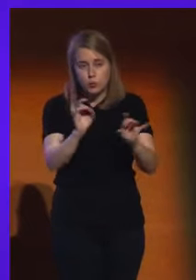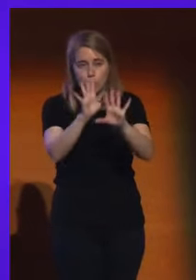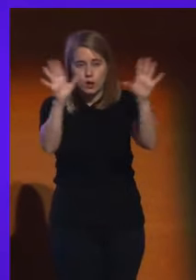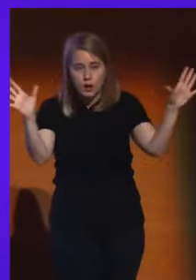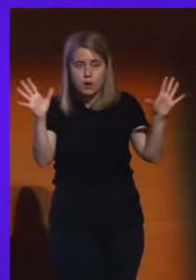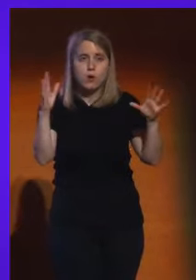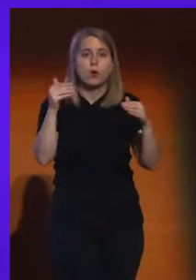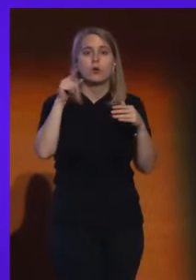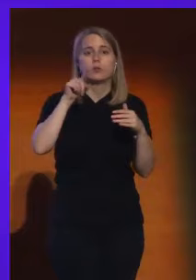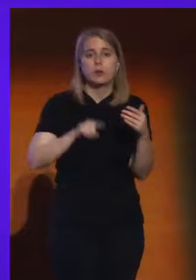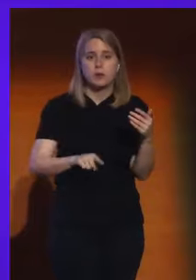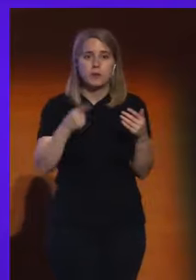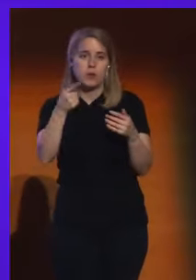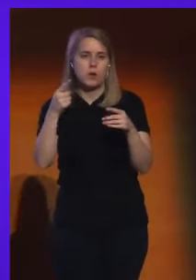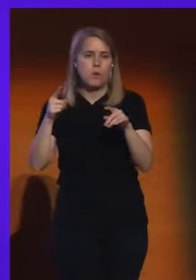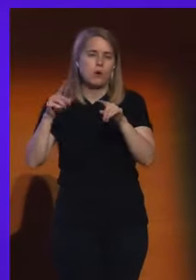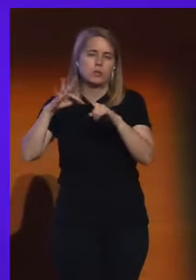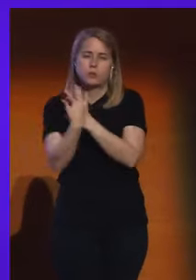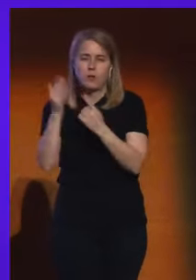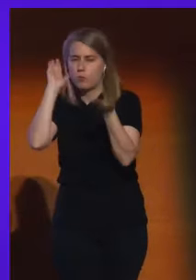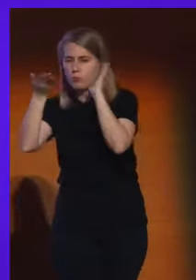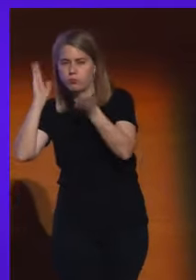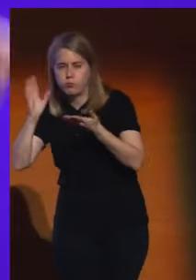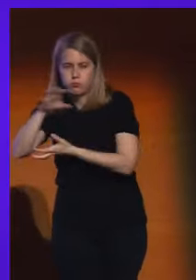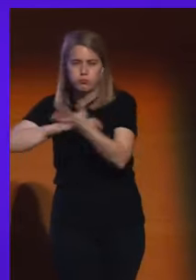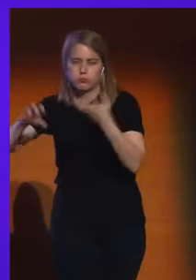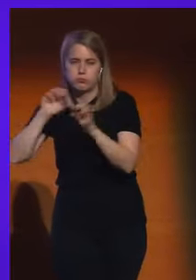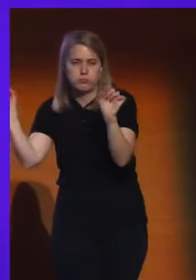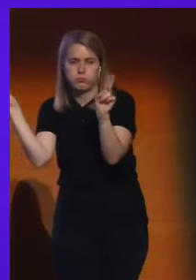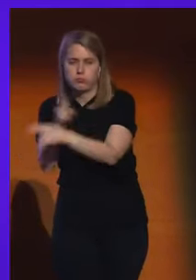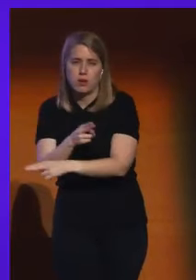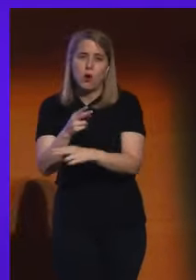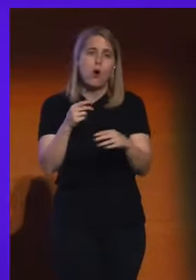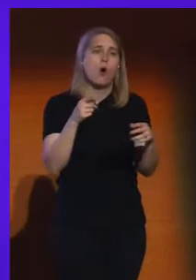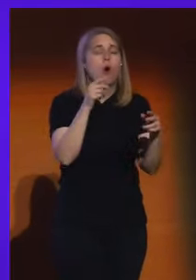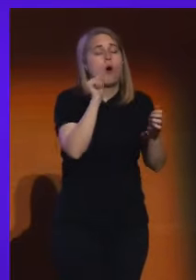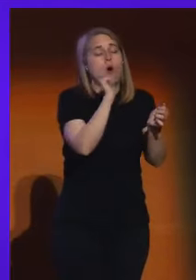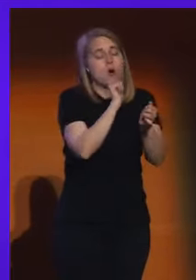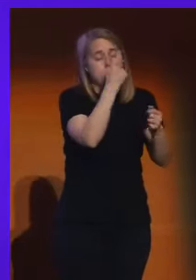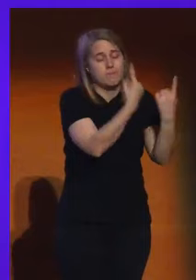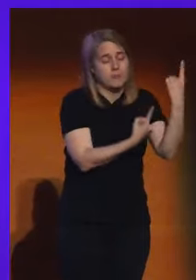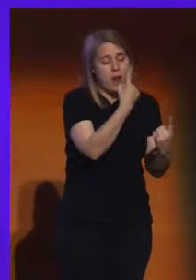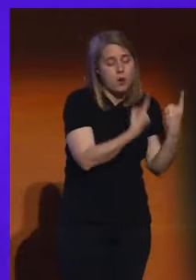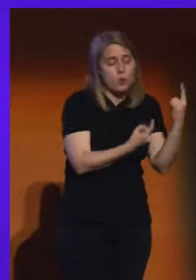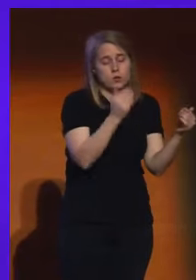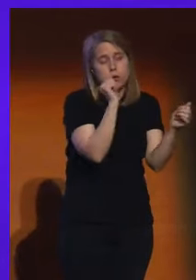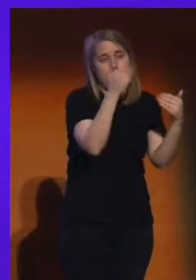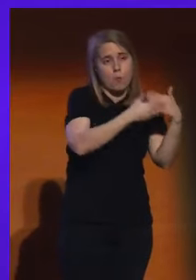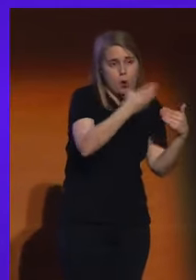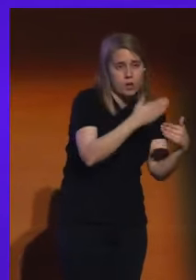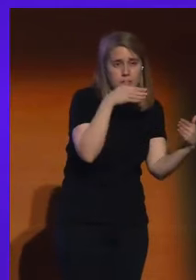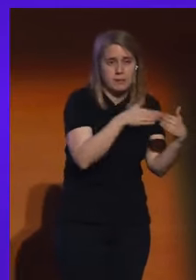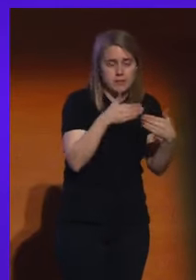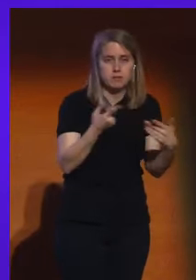de inhabilitar la barbarie e imposibilitar las rejas que algunos nos siguen programando. Solo se puede